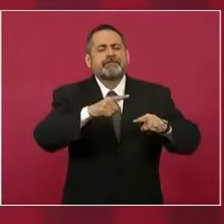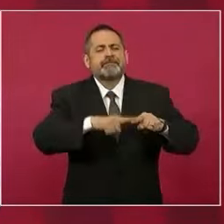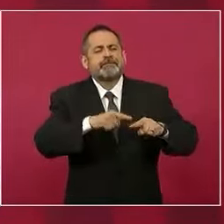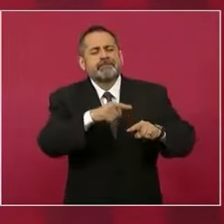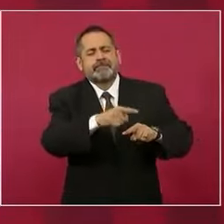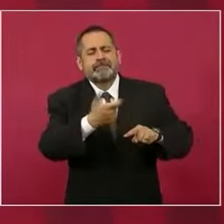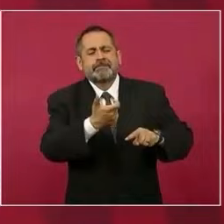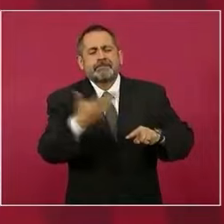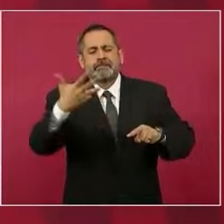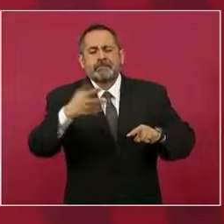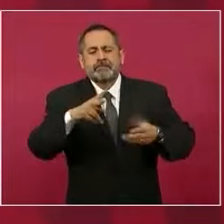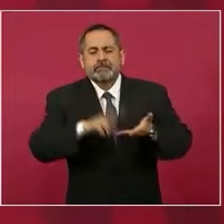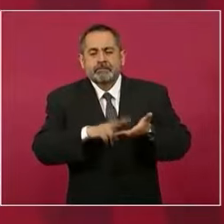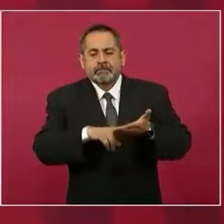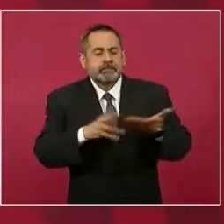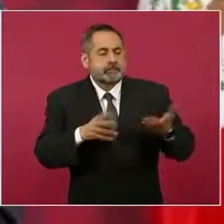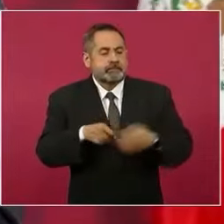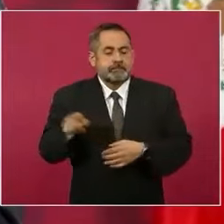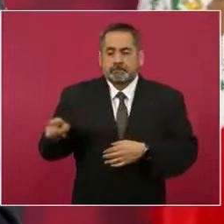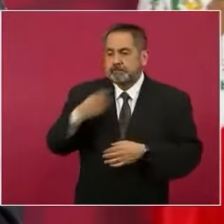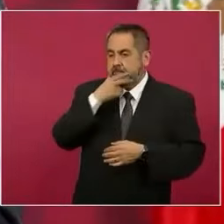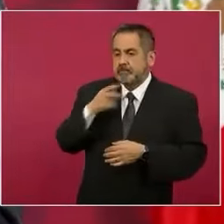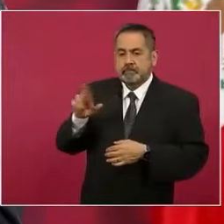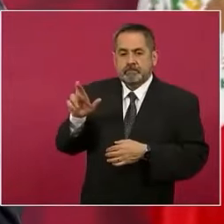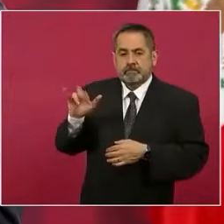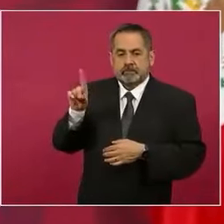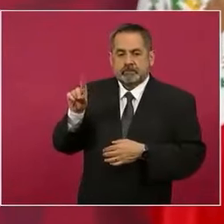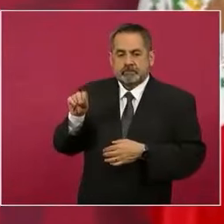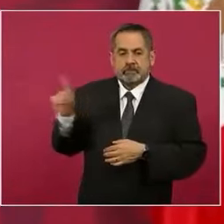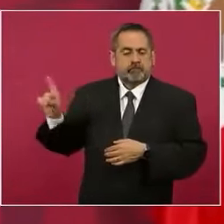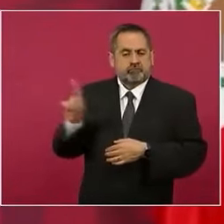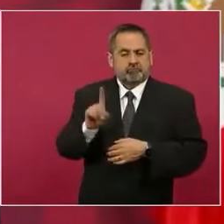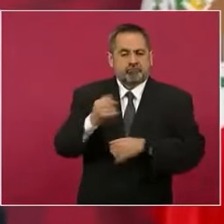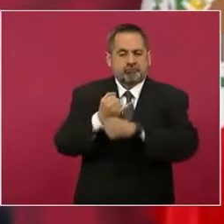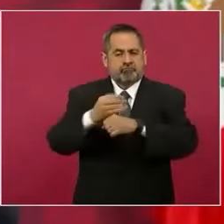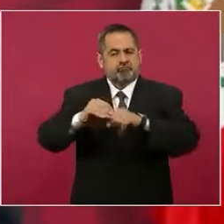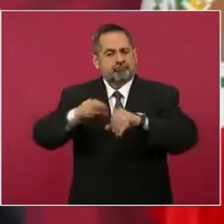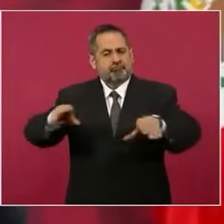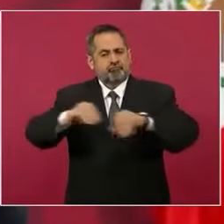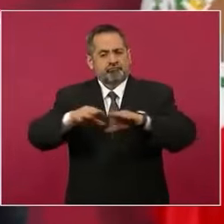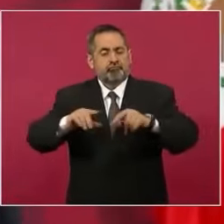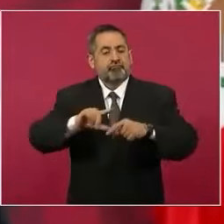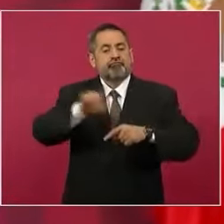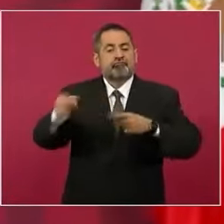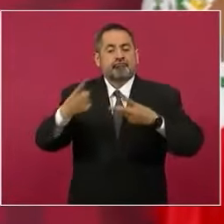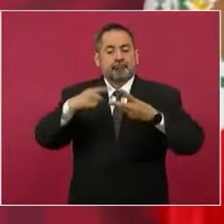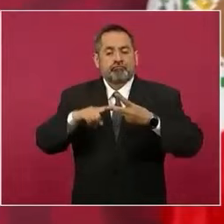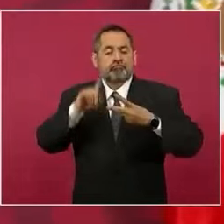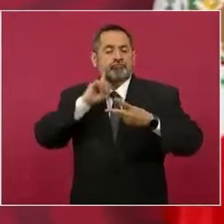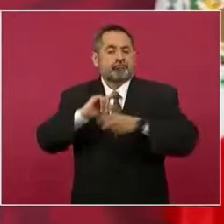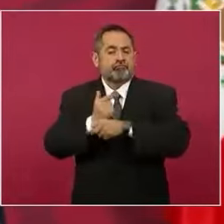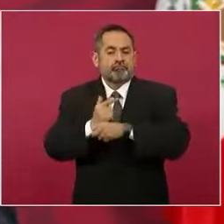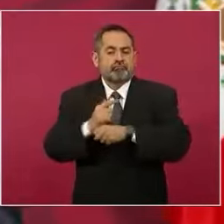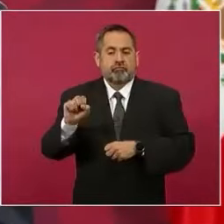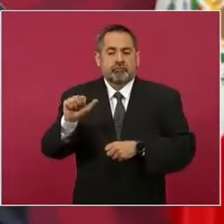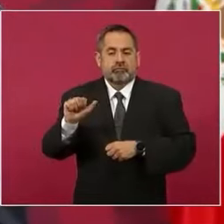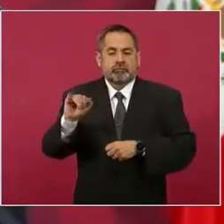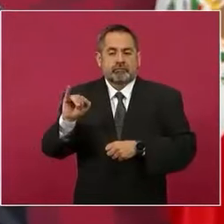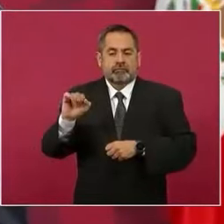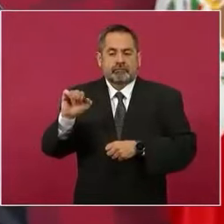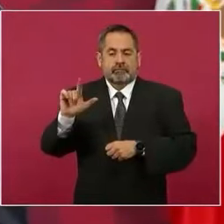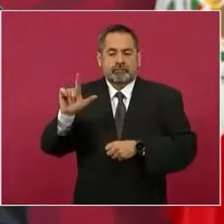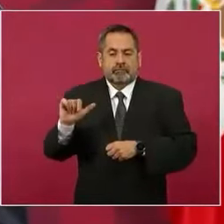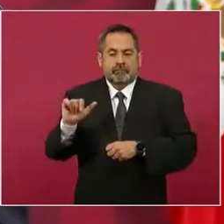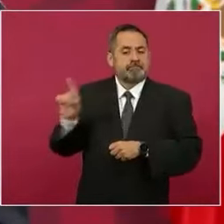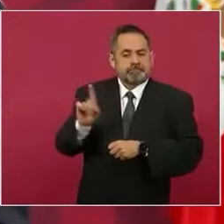quién en los precios. Ricardo Sheffield va a informar. Luego, la licenciada Rosa Isela